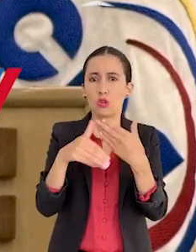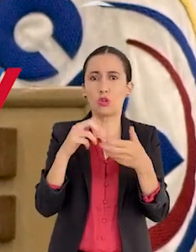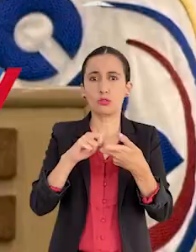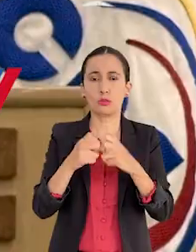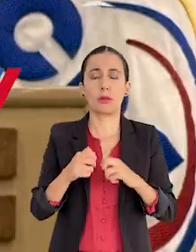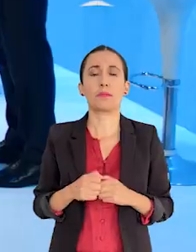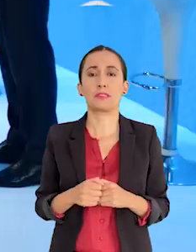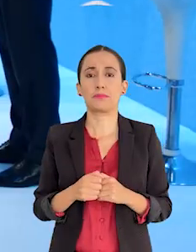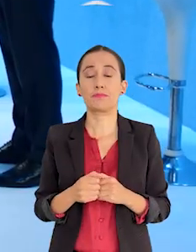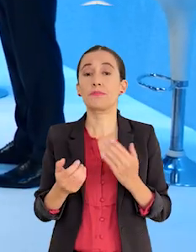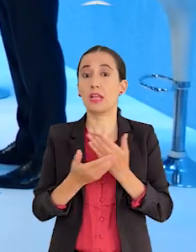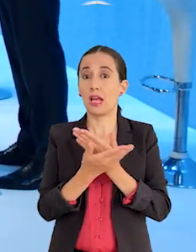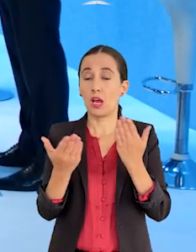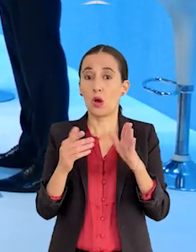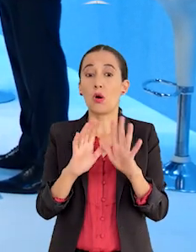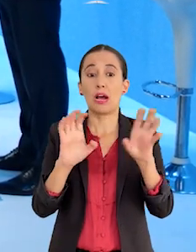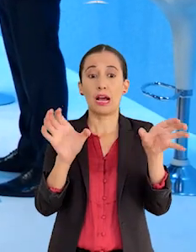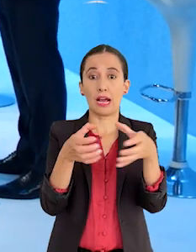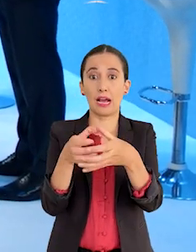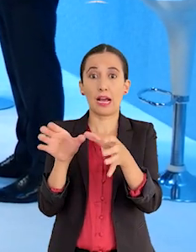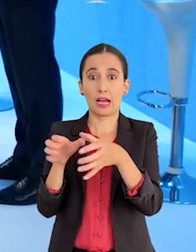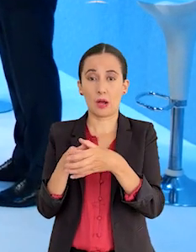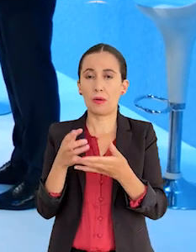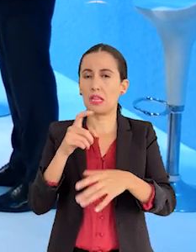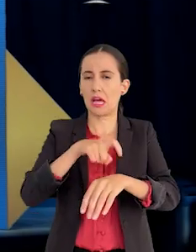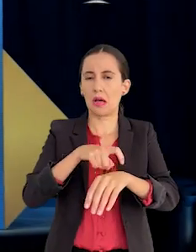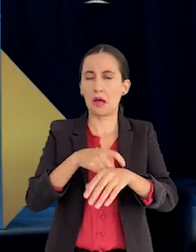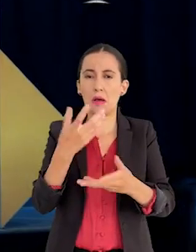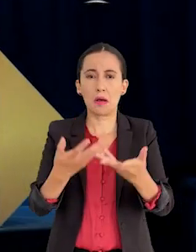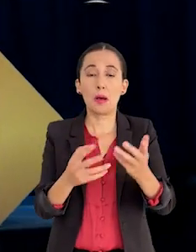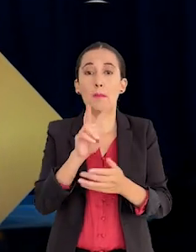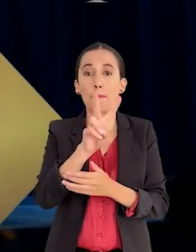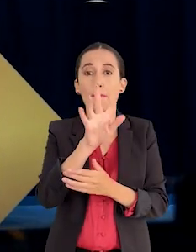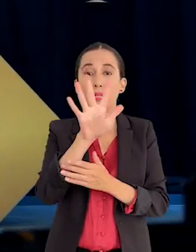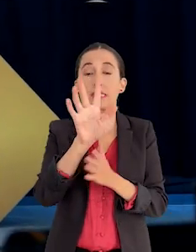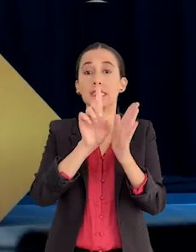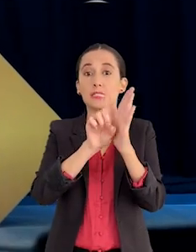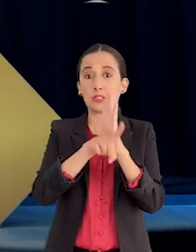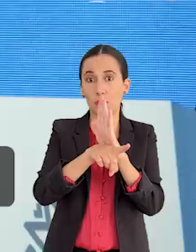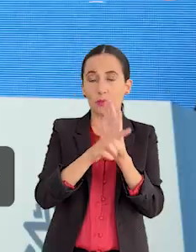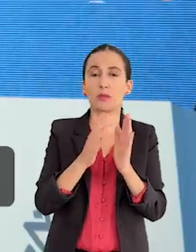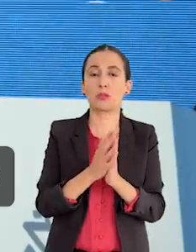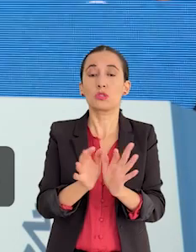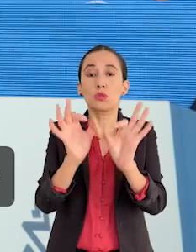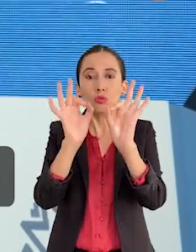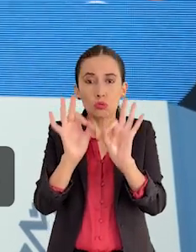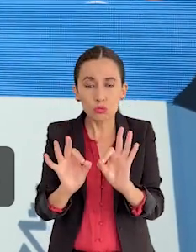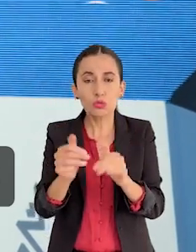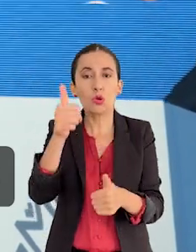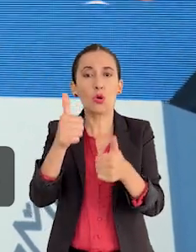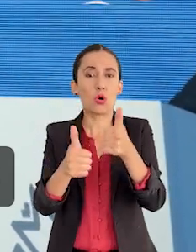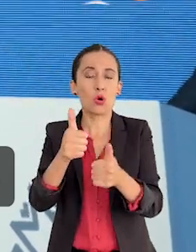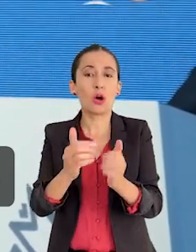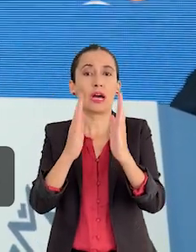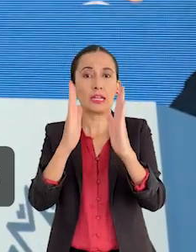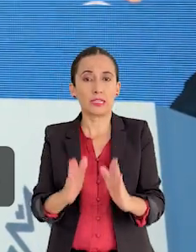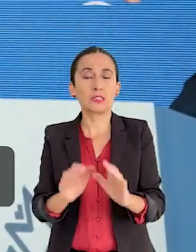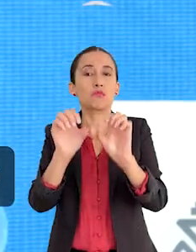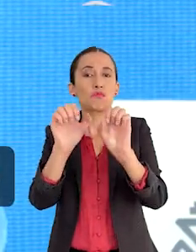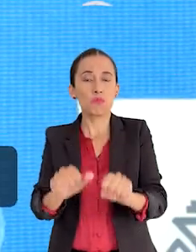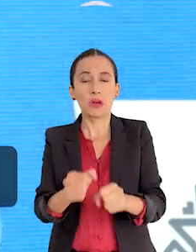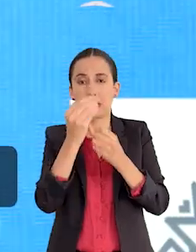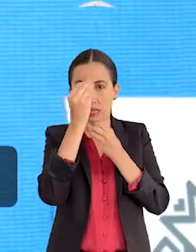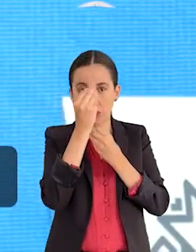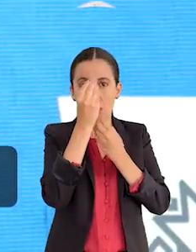nuestra sociedad. Cada bloque tendrá una duración aproximada de 25 minutos, espacio en el que los candidatos